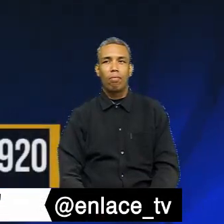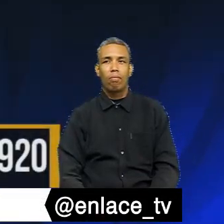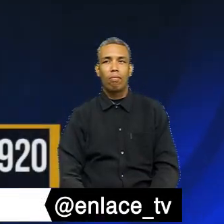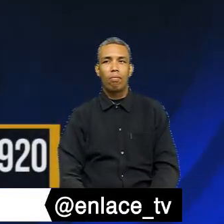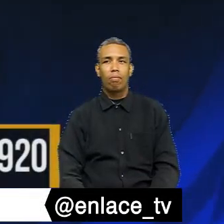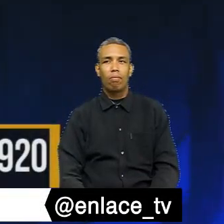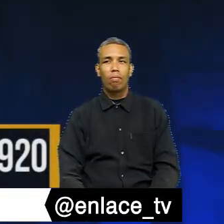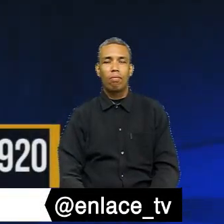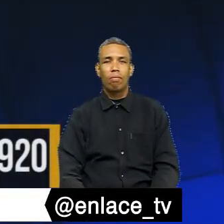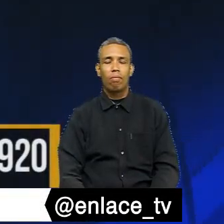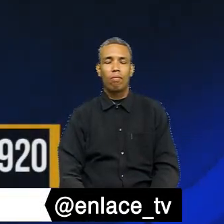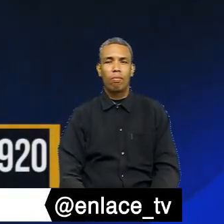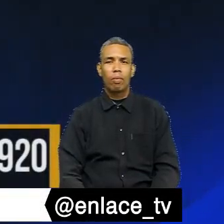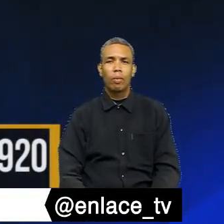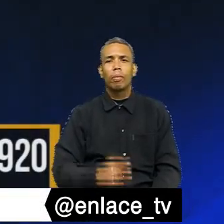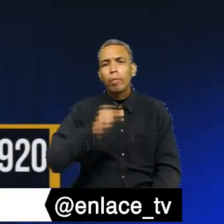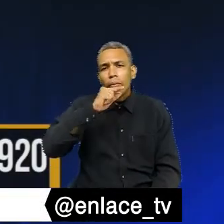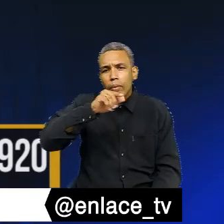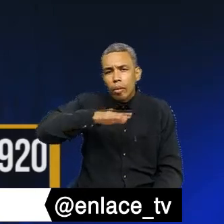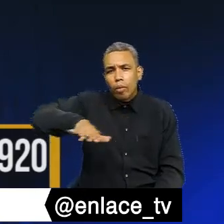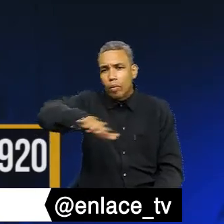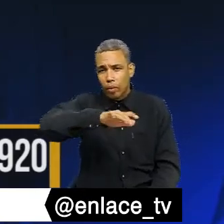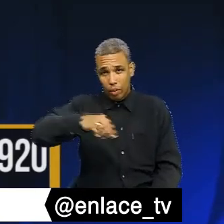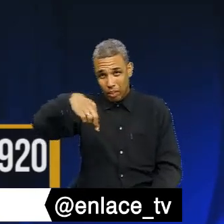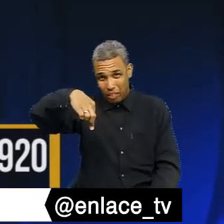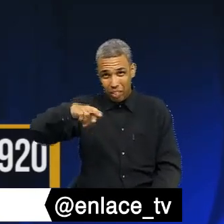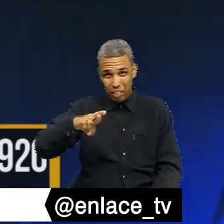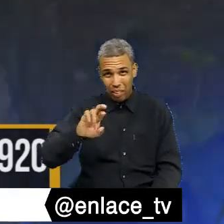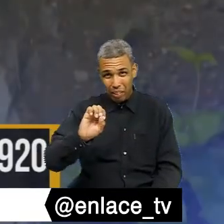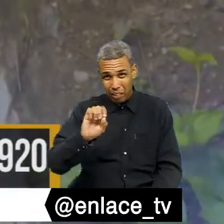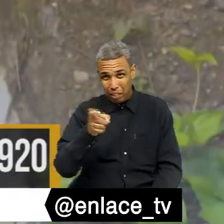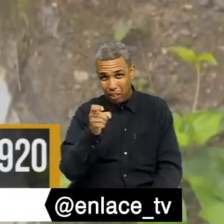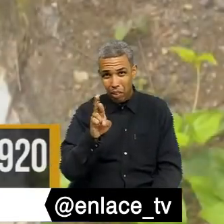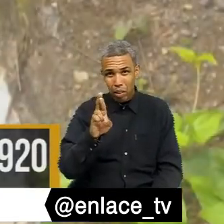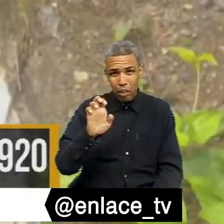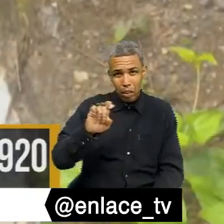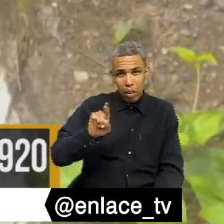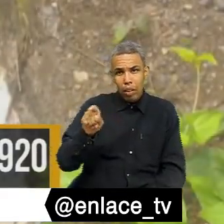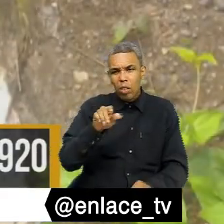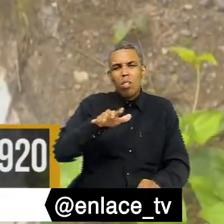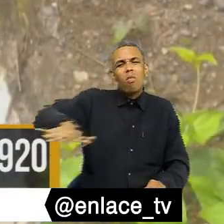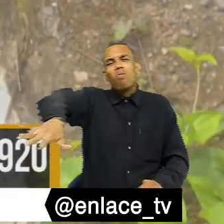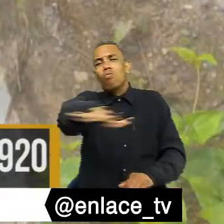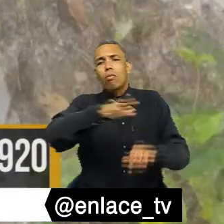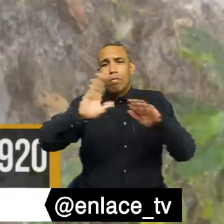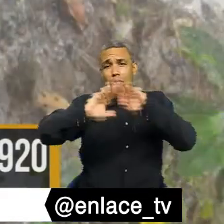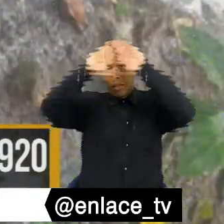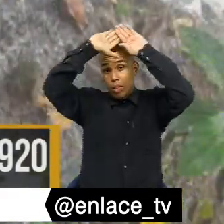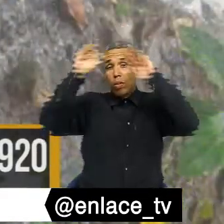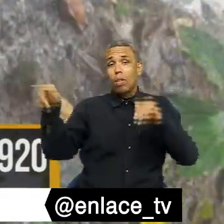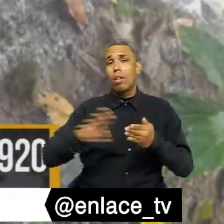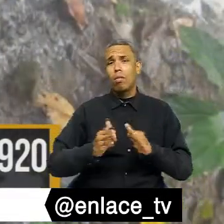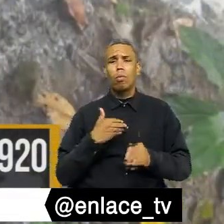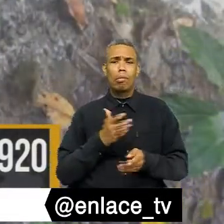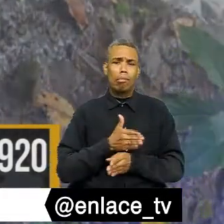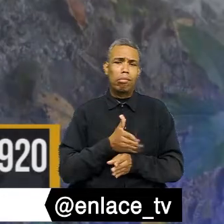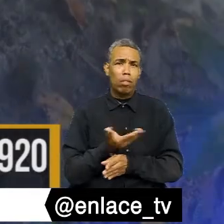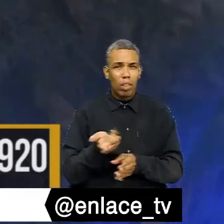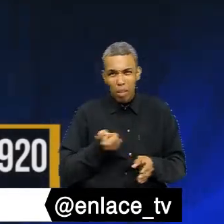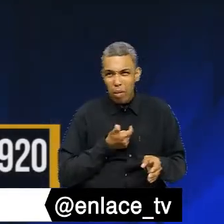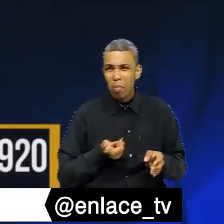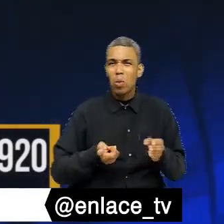En la vereda del Progreso del corregimiento del Centro, la comunidad solicita atención urgente ante la problemática con alcantarillado de aguas negras que se